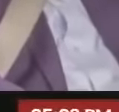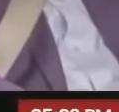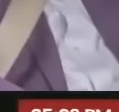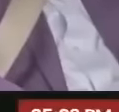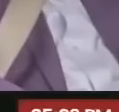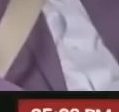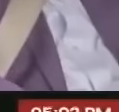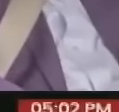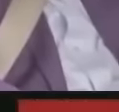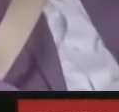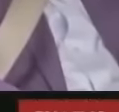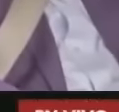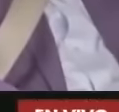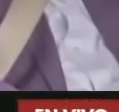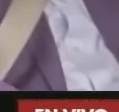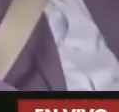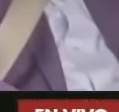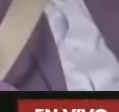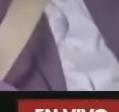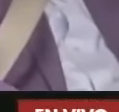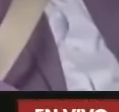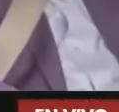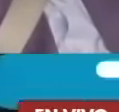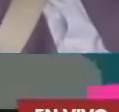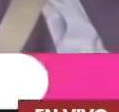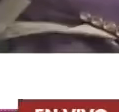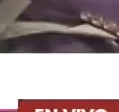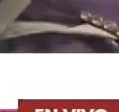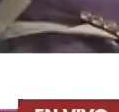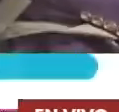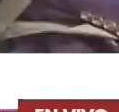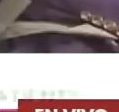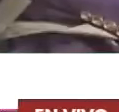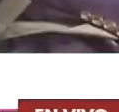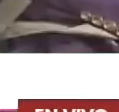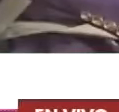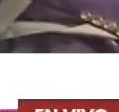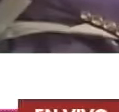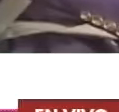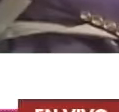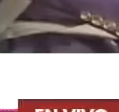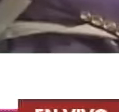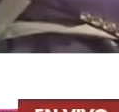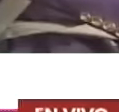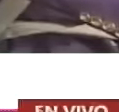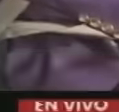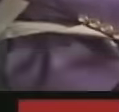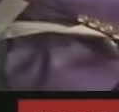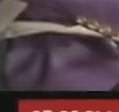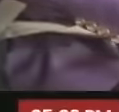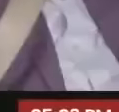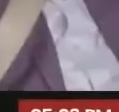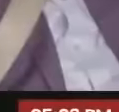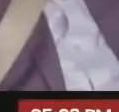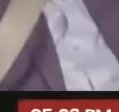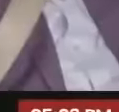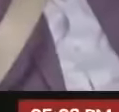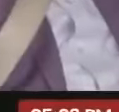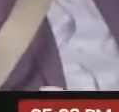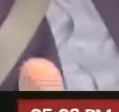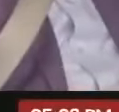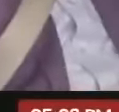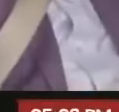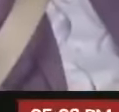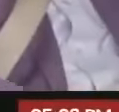ustedes, entendido. Y es importante usar el cinturón de seguridad siempre. Nosotros lo usamos. Bueno,